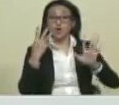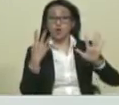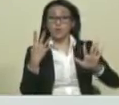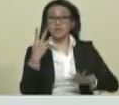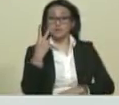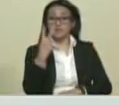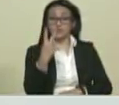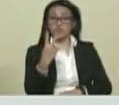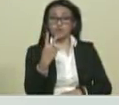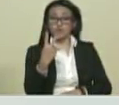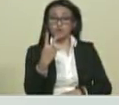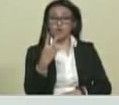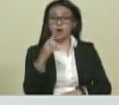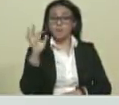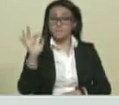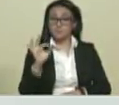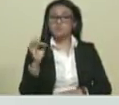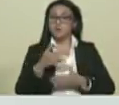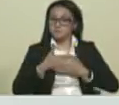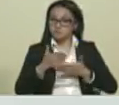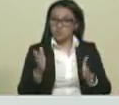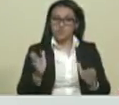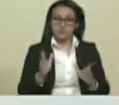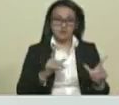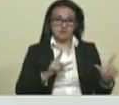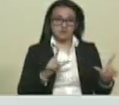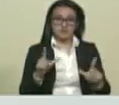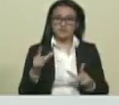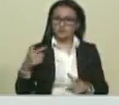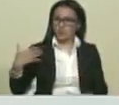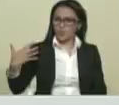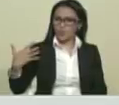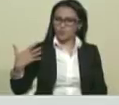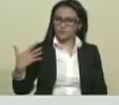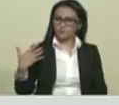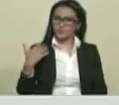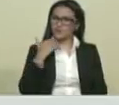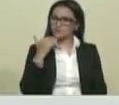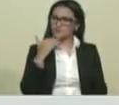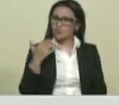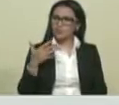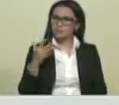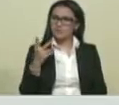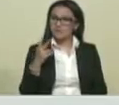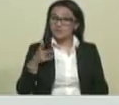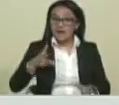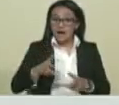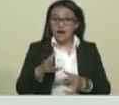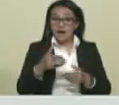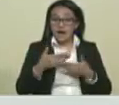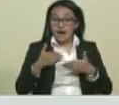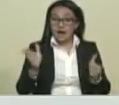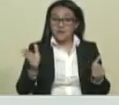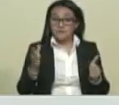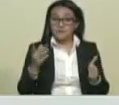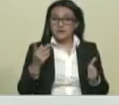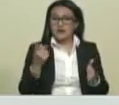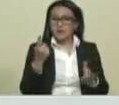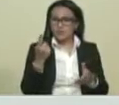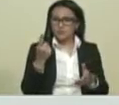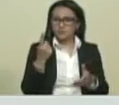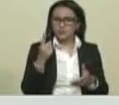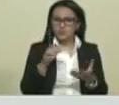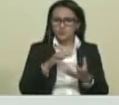99.92% de apertura. Tuvimos las últimas mesas que tardaron en abrir, tuvimos una pequeña mesa